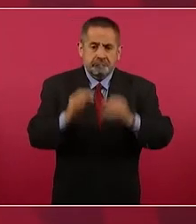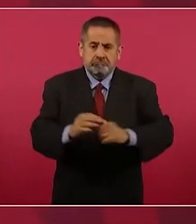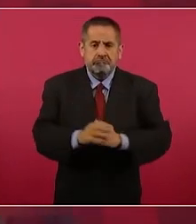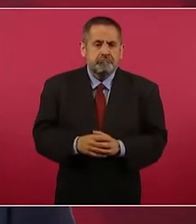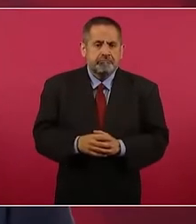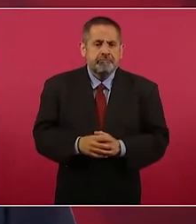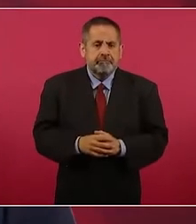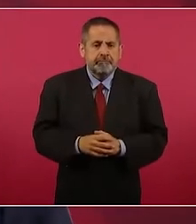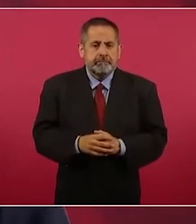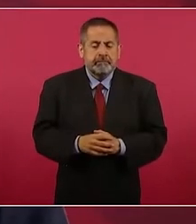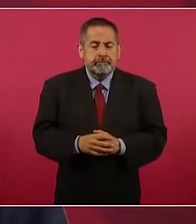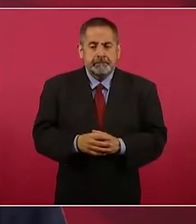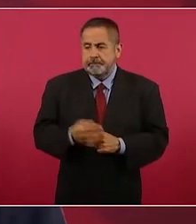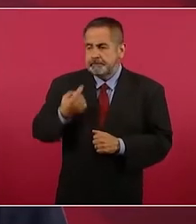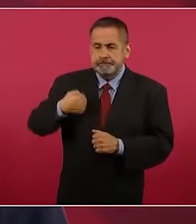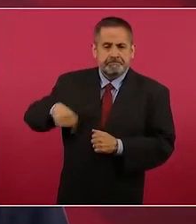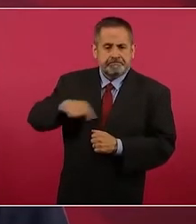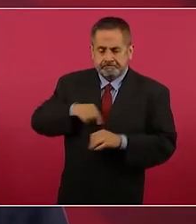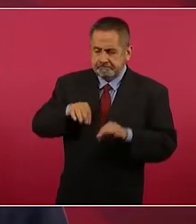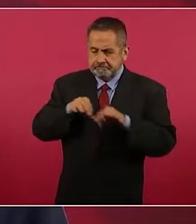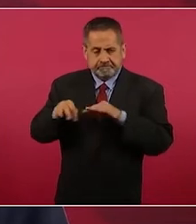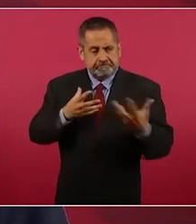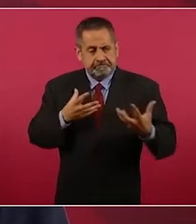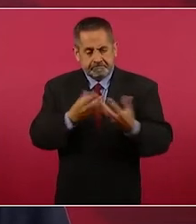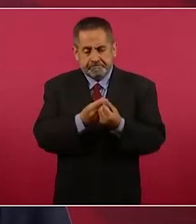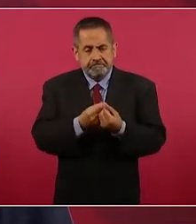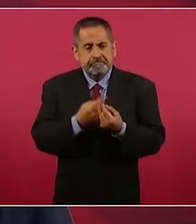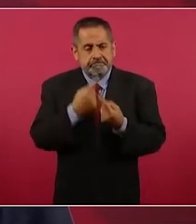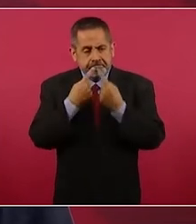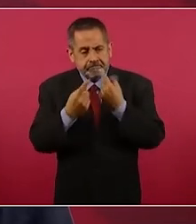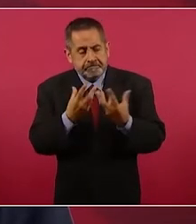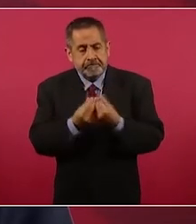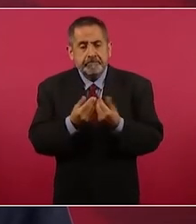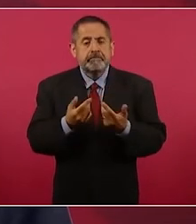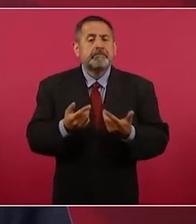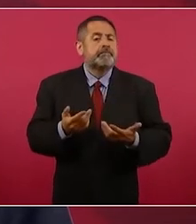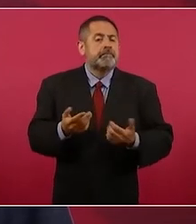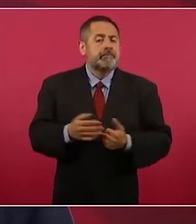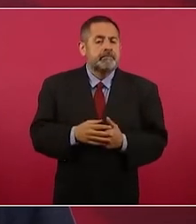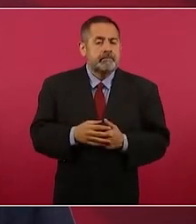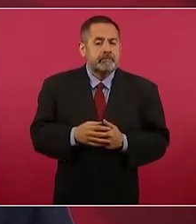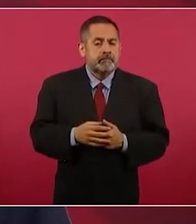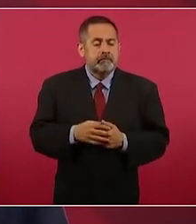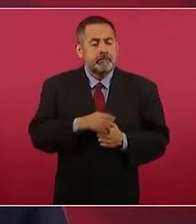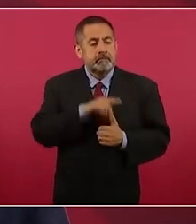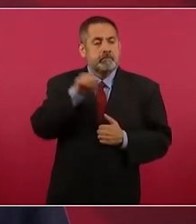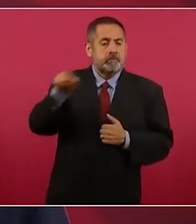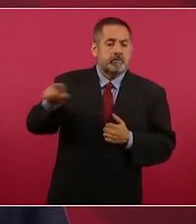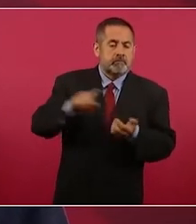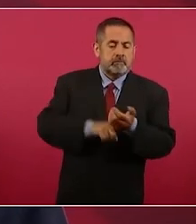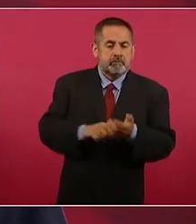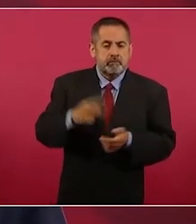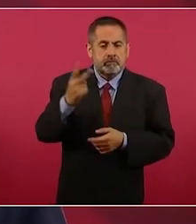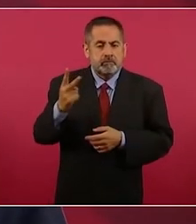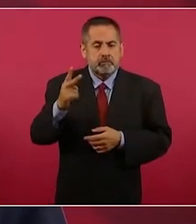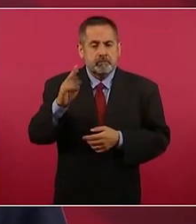estamos trabajando con ellos en Dos Bocas.